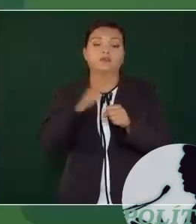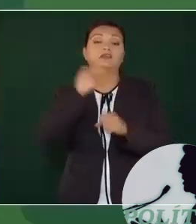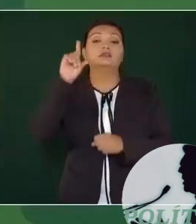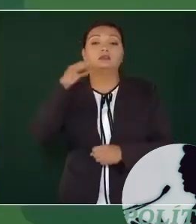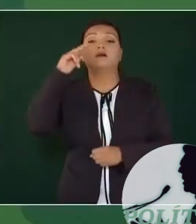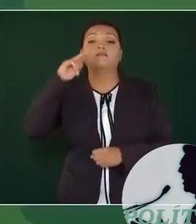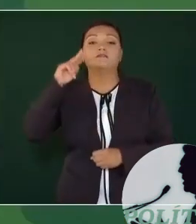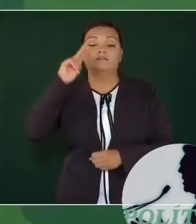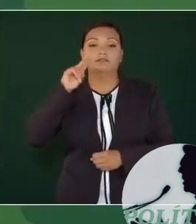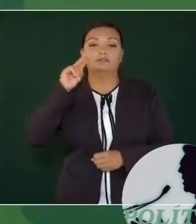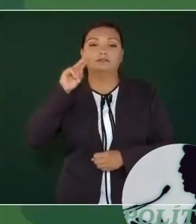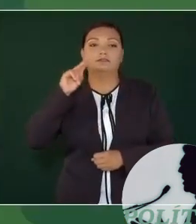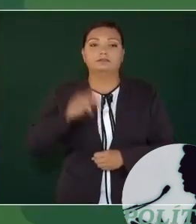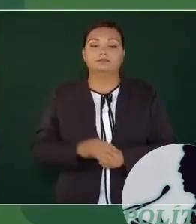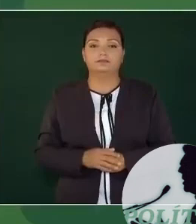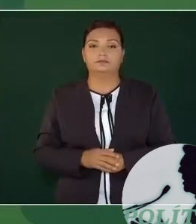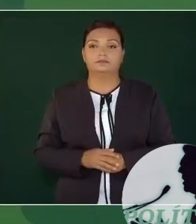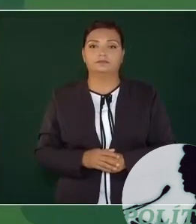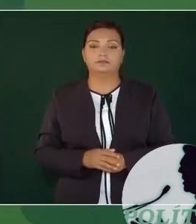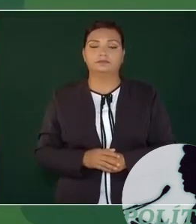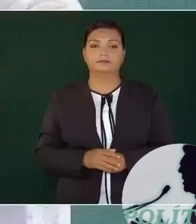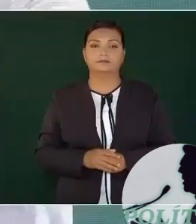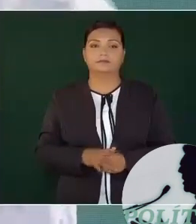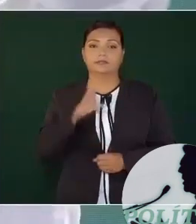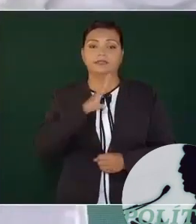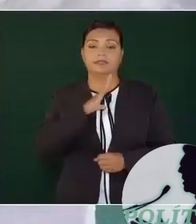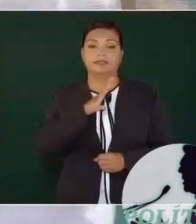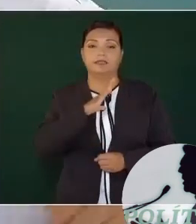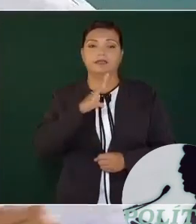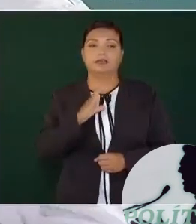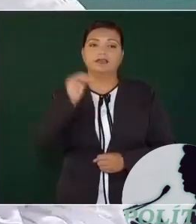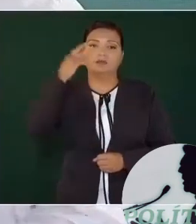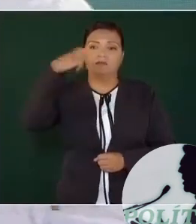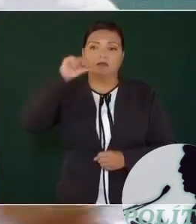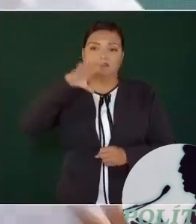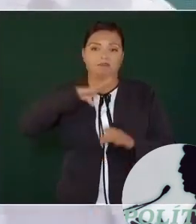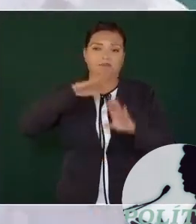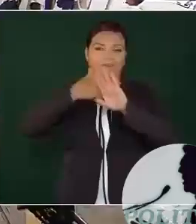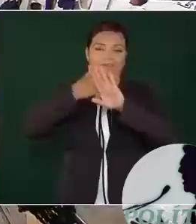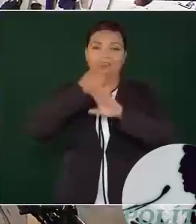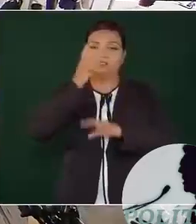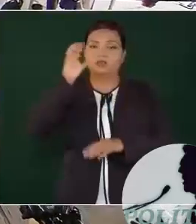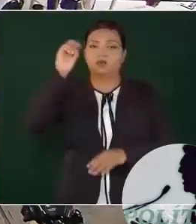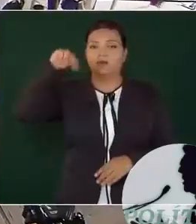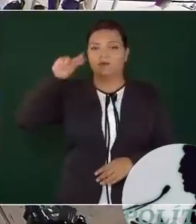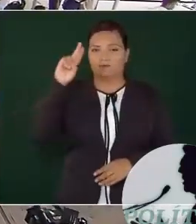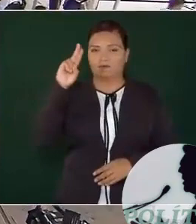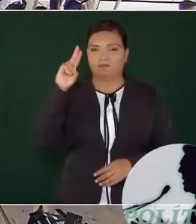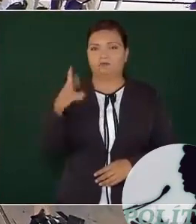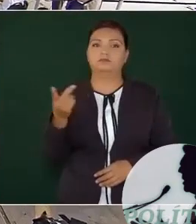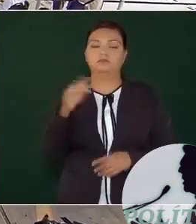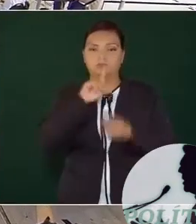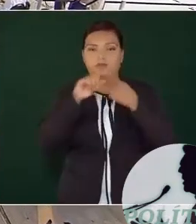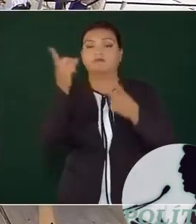estoy notando de que hay una campaña, y me dices la ONU, y me dices